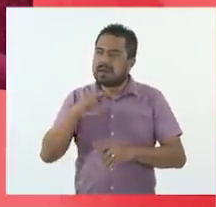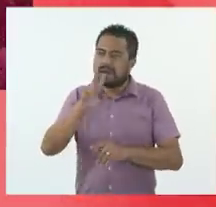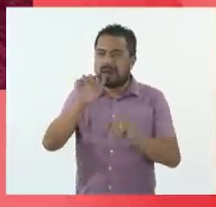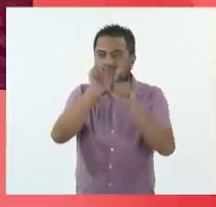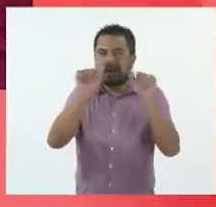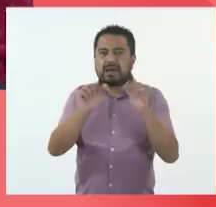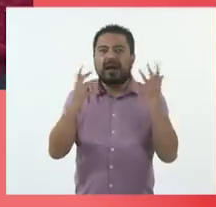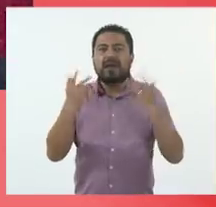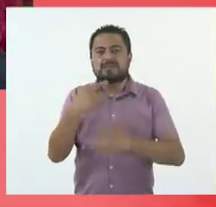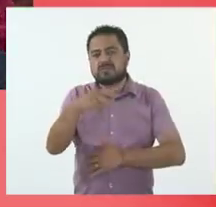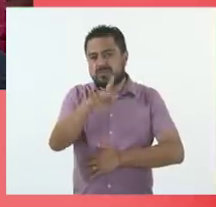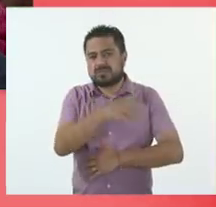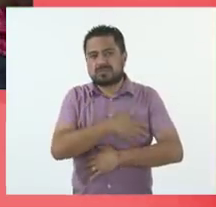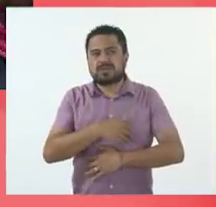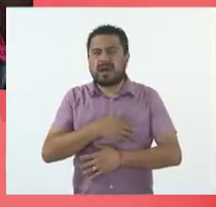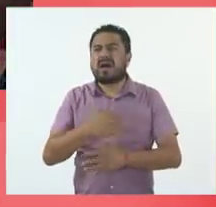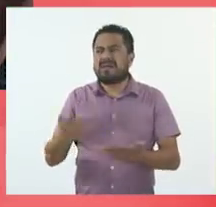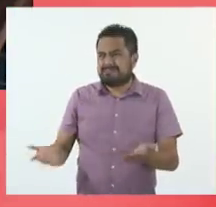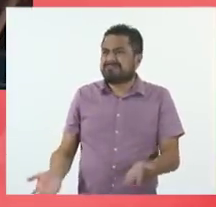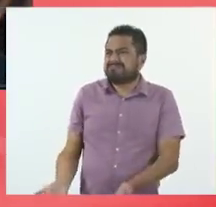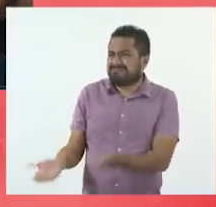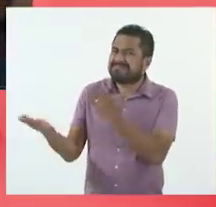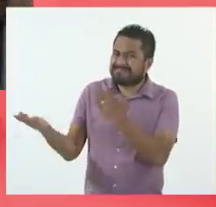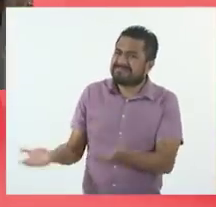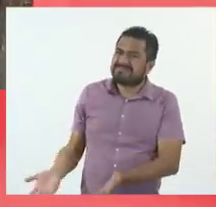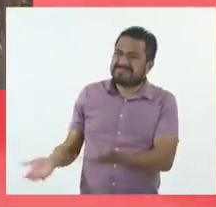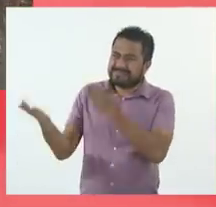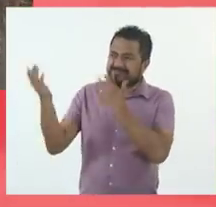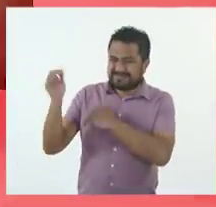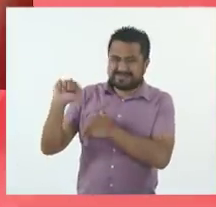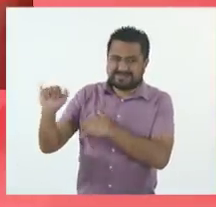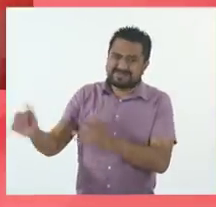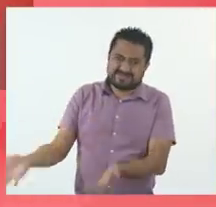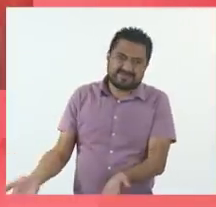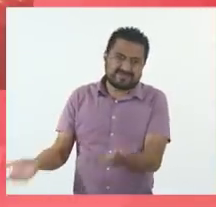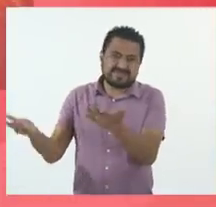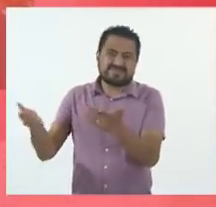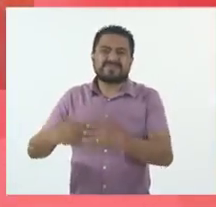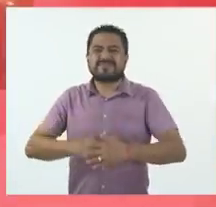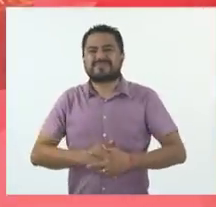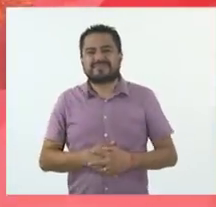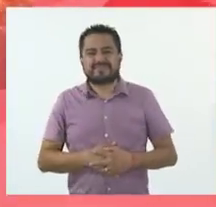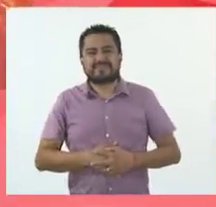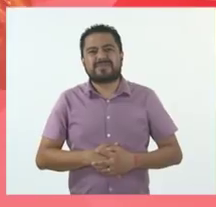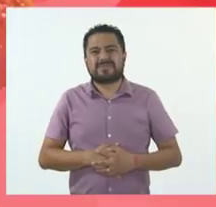que hacen sus hijas. Ándale. Ándale.